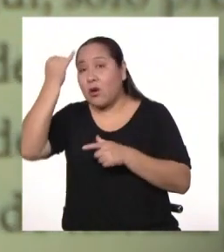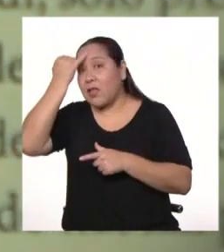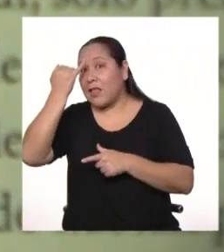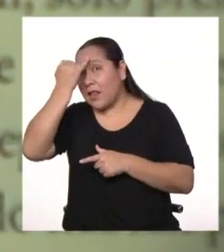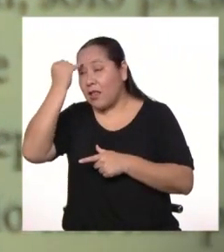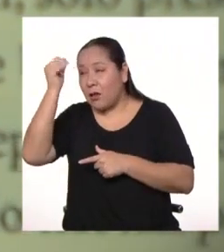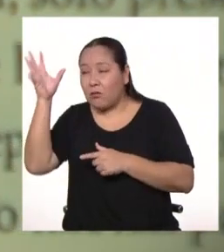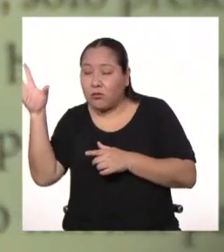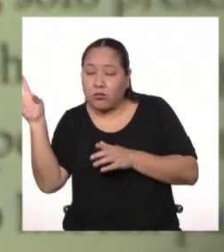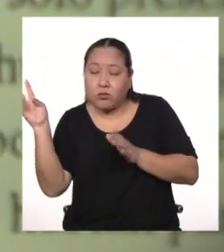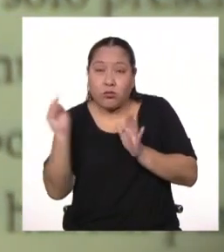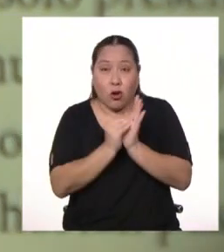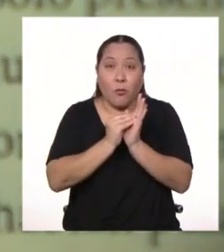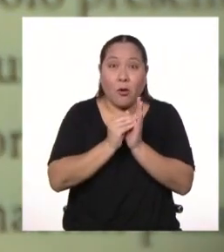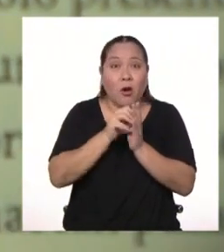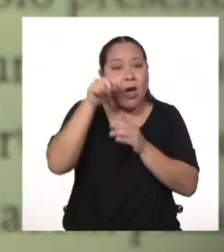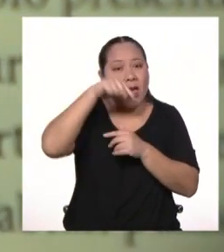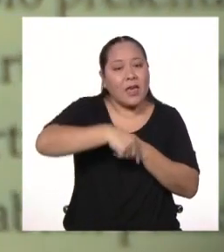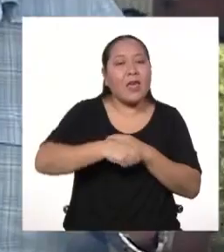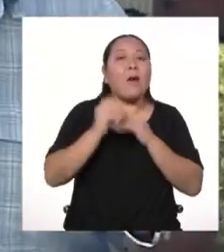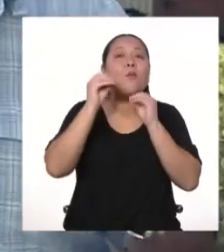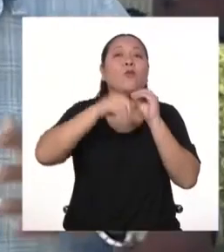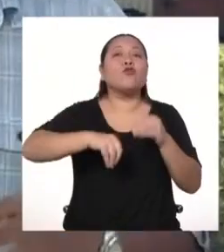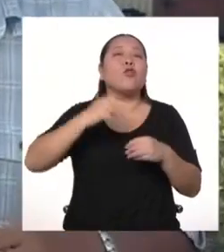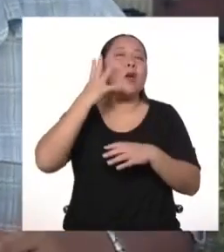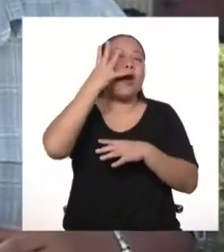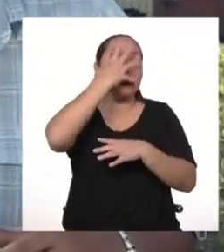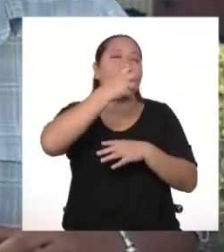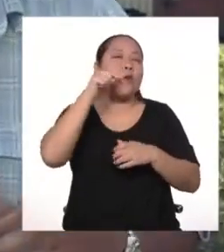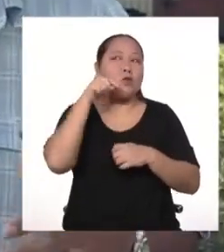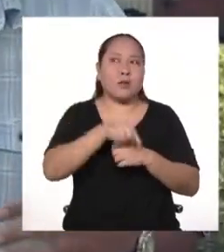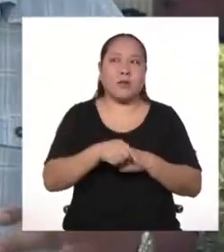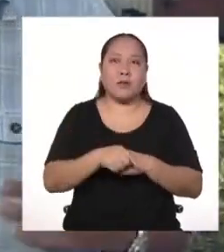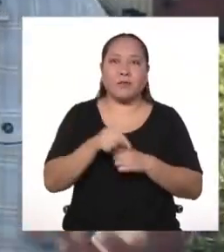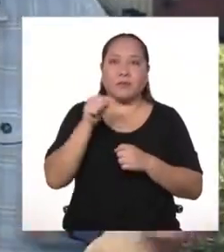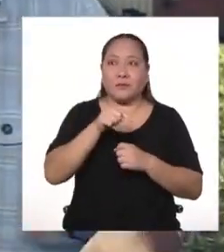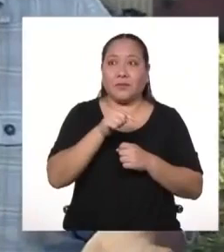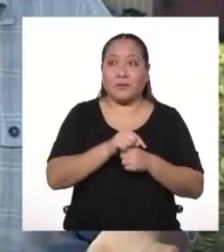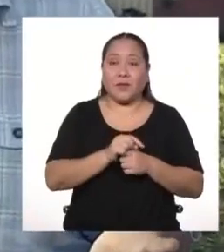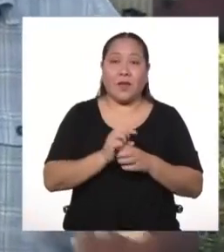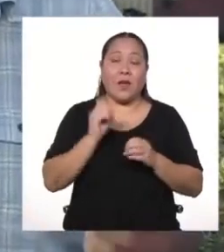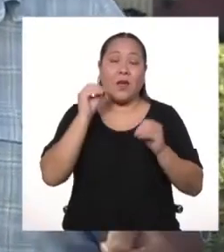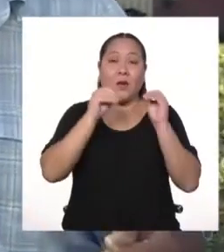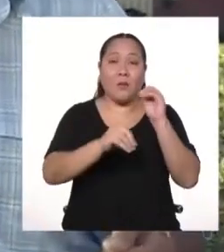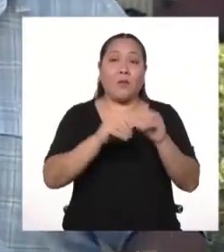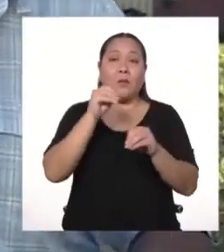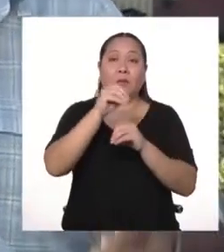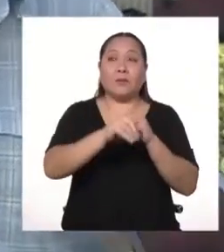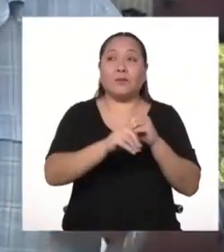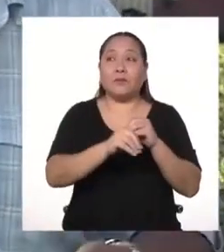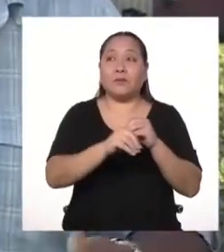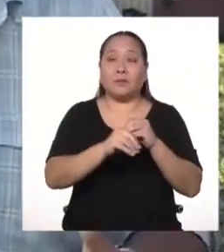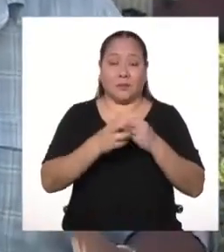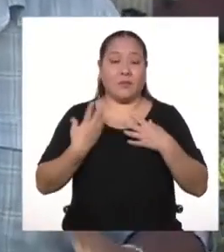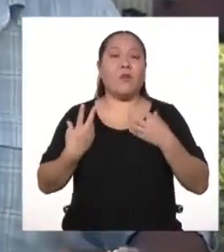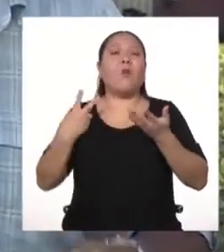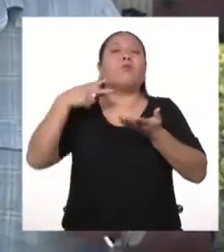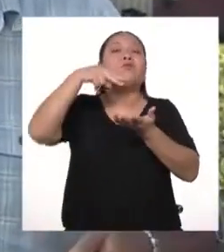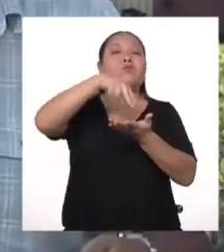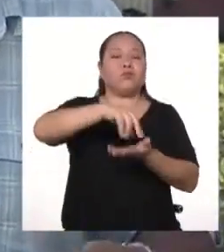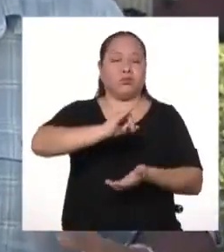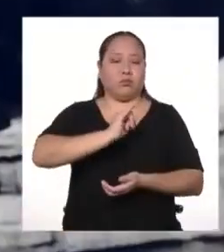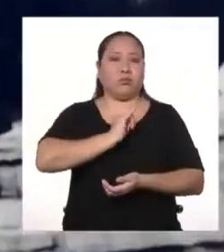oligarquía culta, digamos, que se manejaba con ciertos parámetros, es desafiada por estos jóvenes migrantes que quieren afirmar una